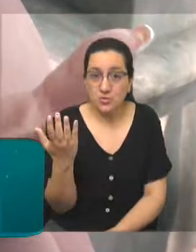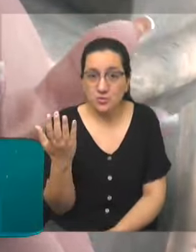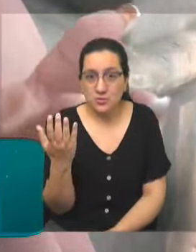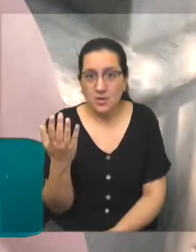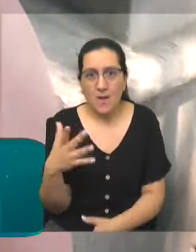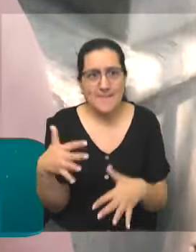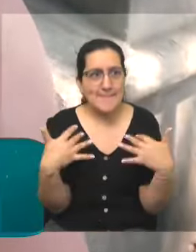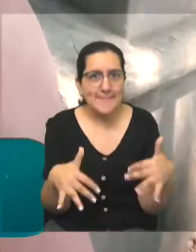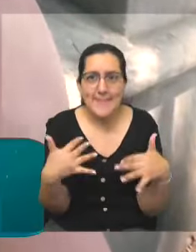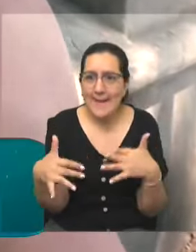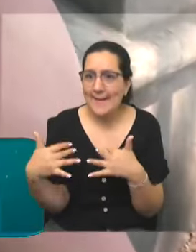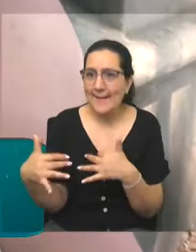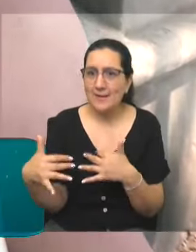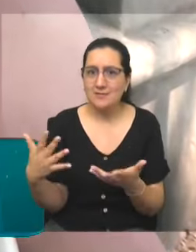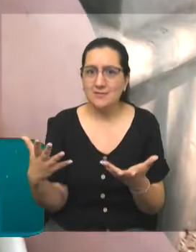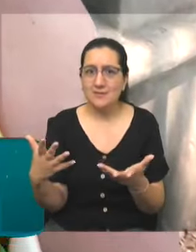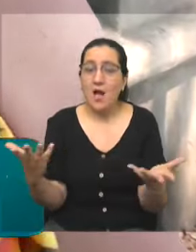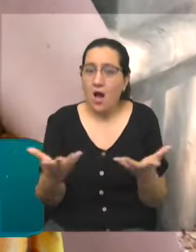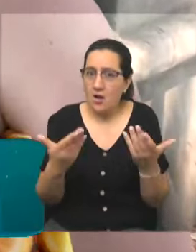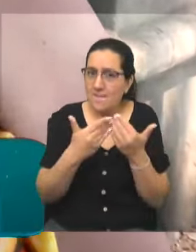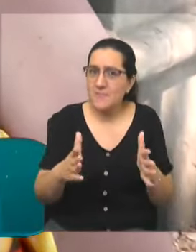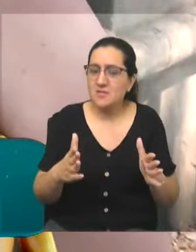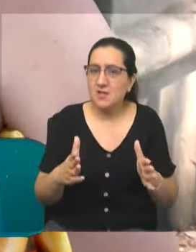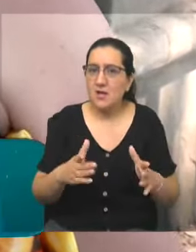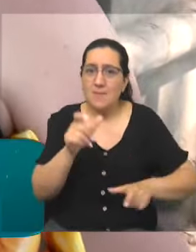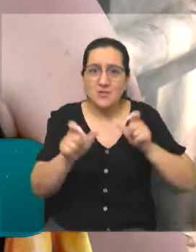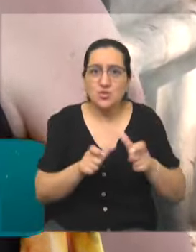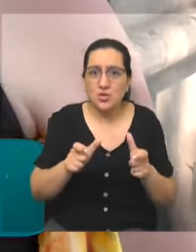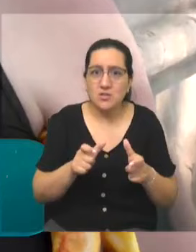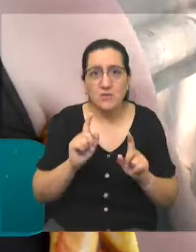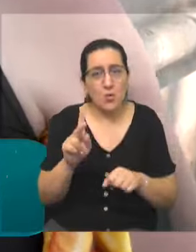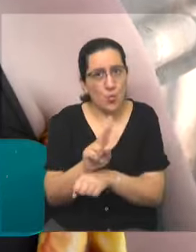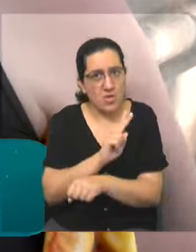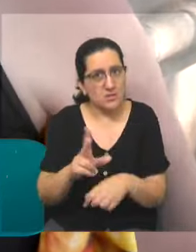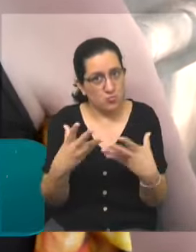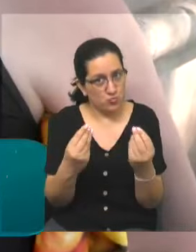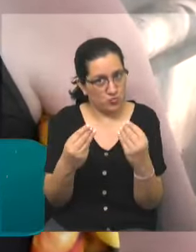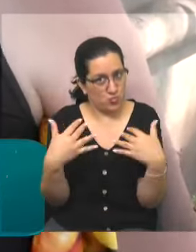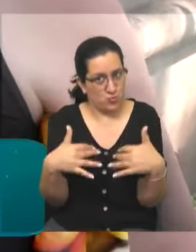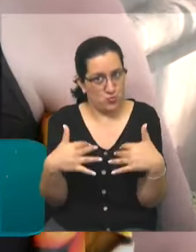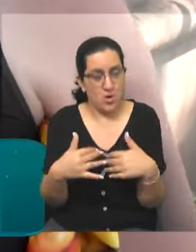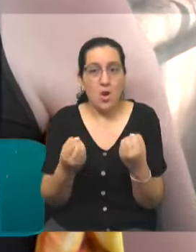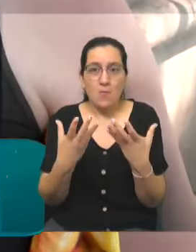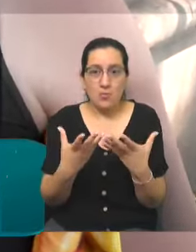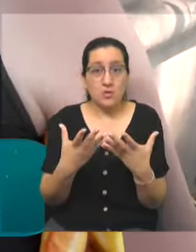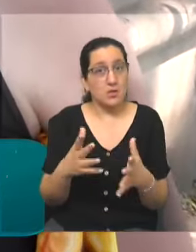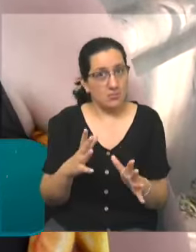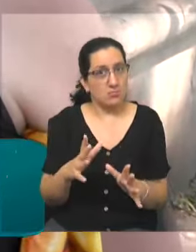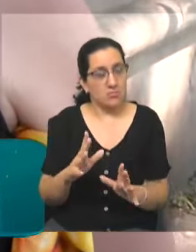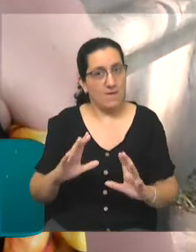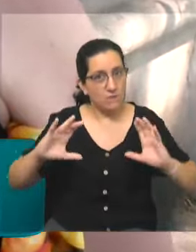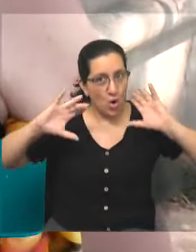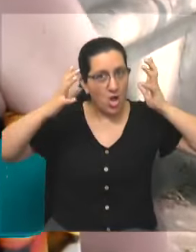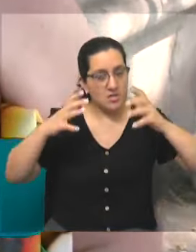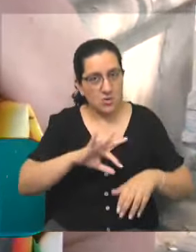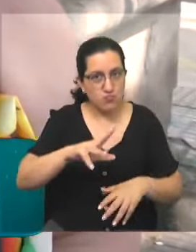es impresionante cómo empieza ahora. La gente se tiene que cuidar muchísimo. Porque está grave realmente la